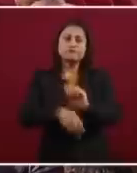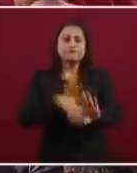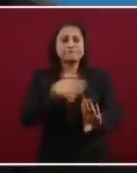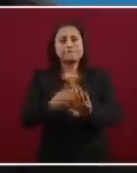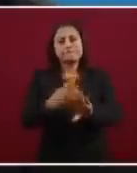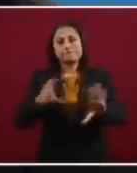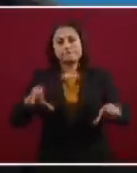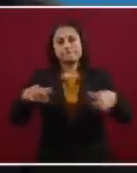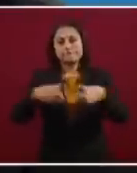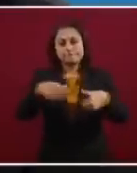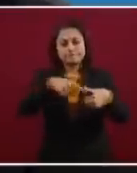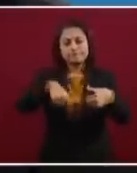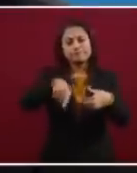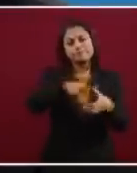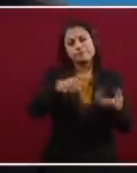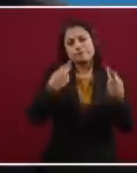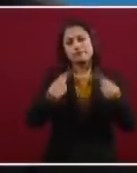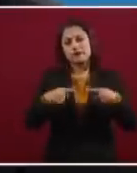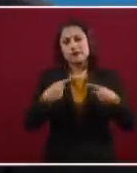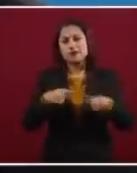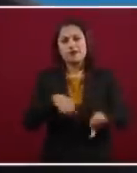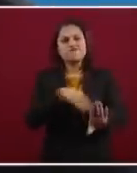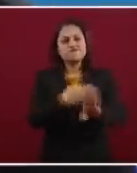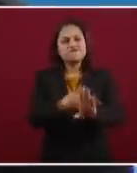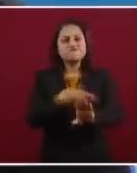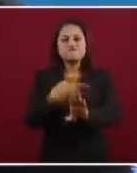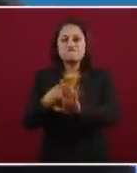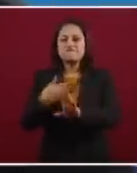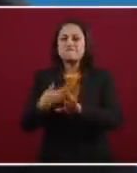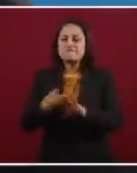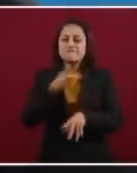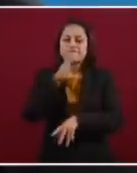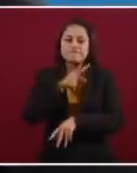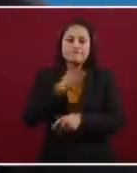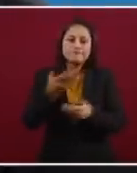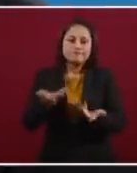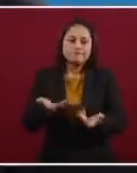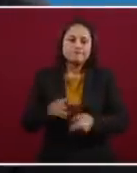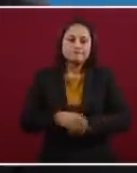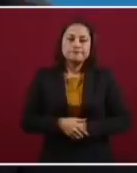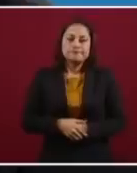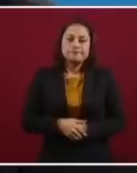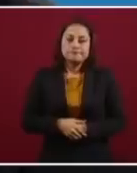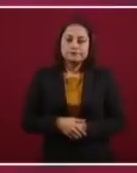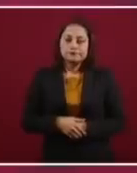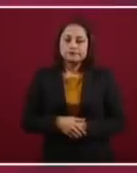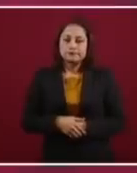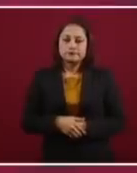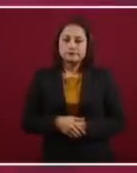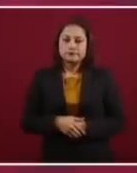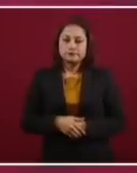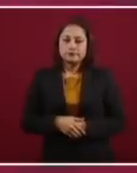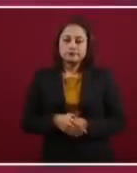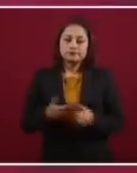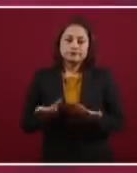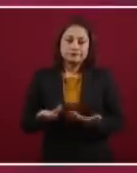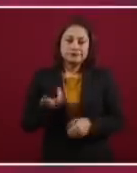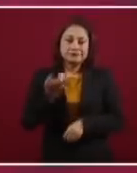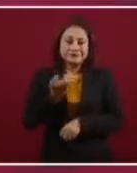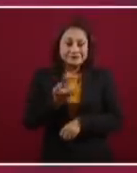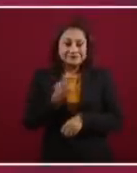que afectaba a las personas que afectaba a las y los ciudadanos y esto lo único que logra es